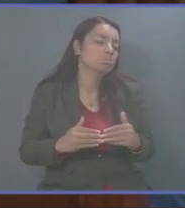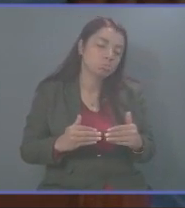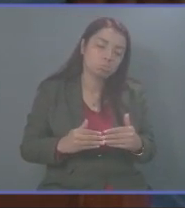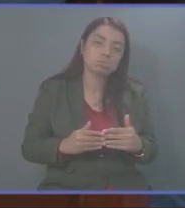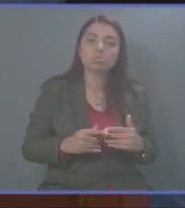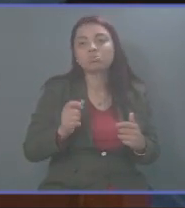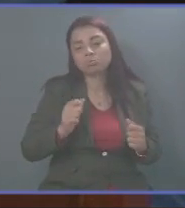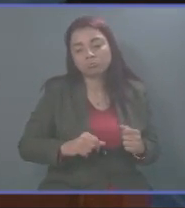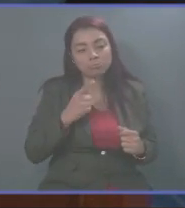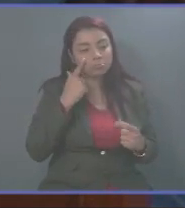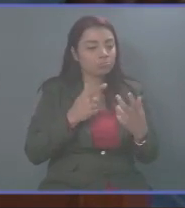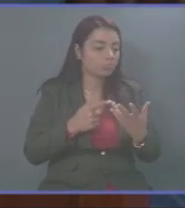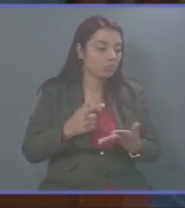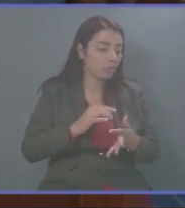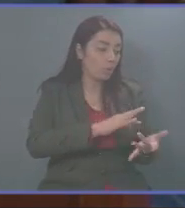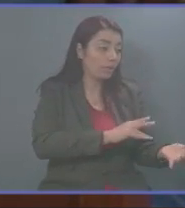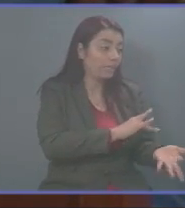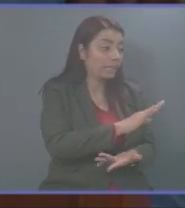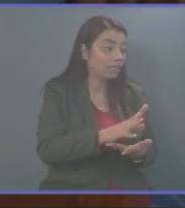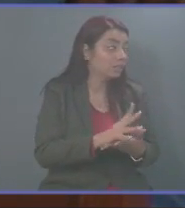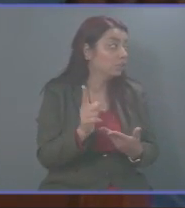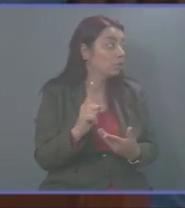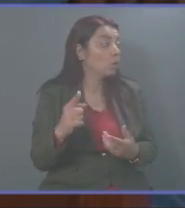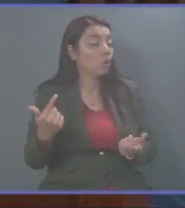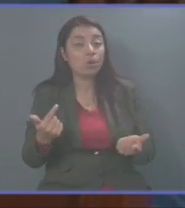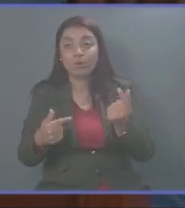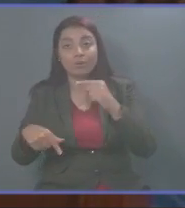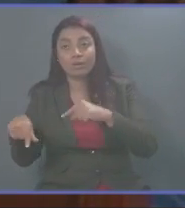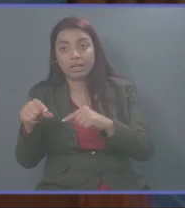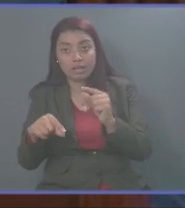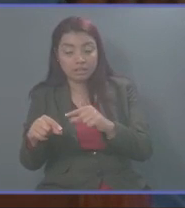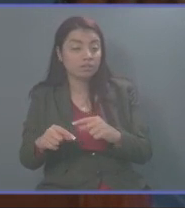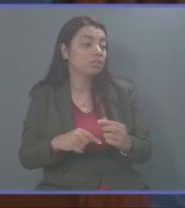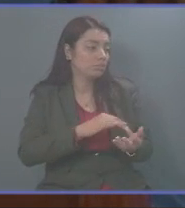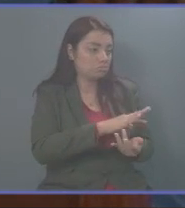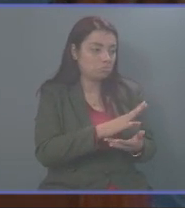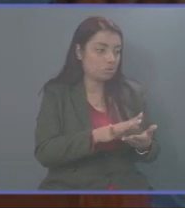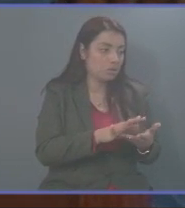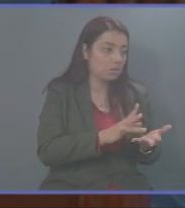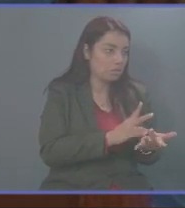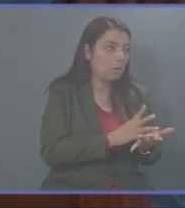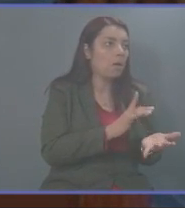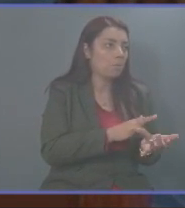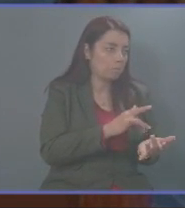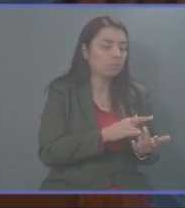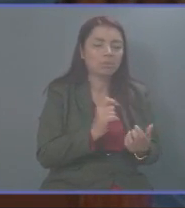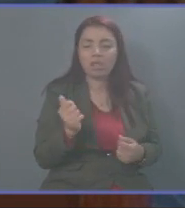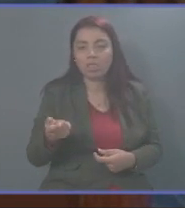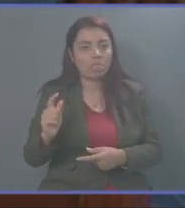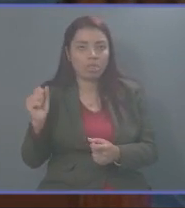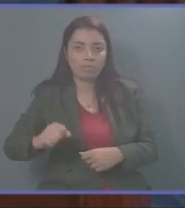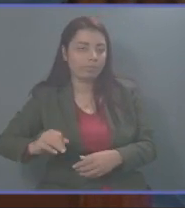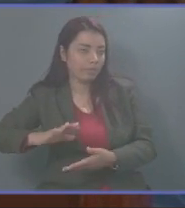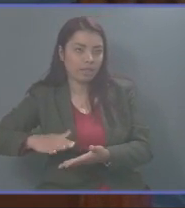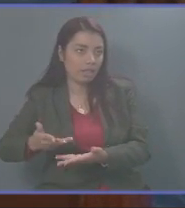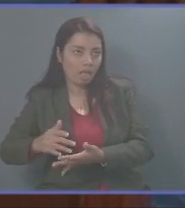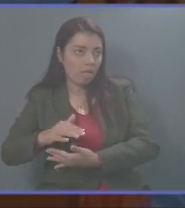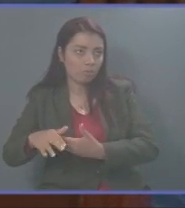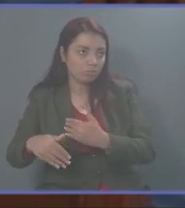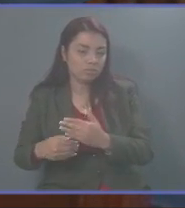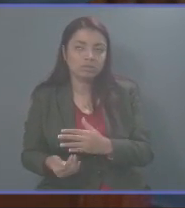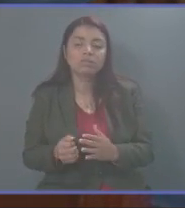como orgánicos e inorgánicos y como aprovechables y no aprovechables. Residuos municipales, literal artículo